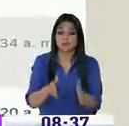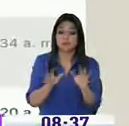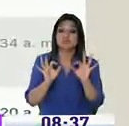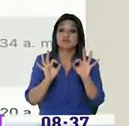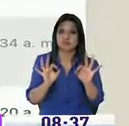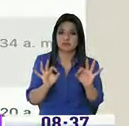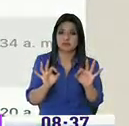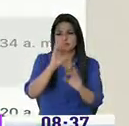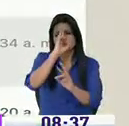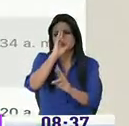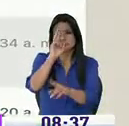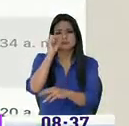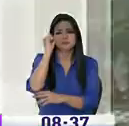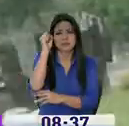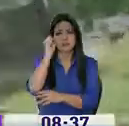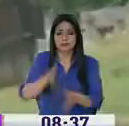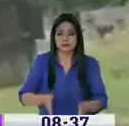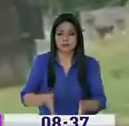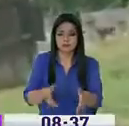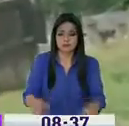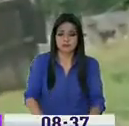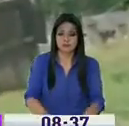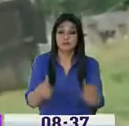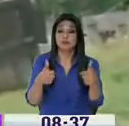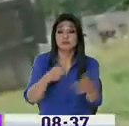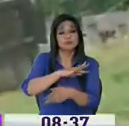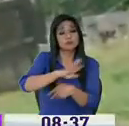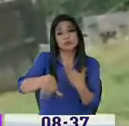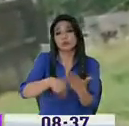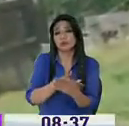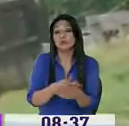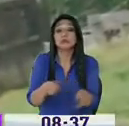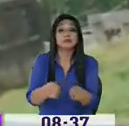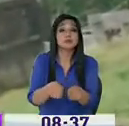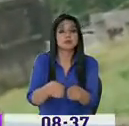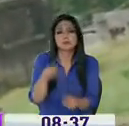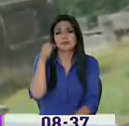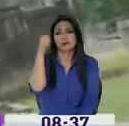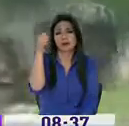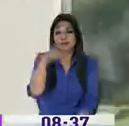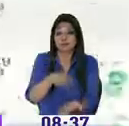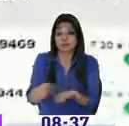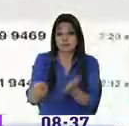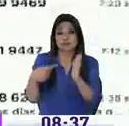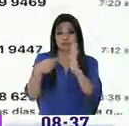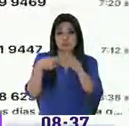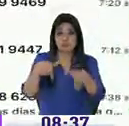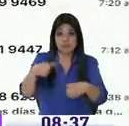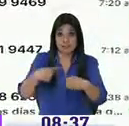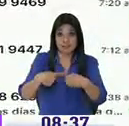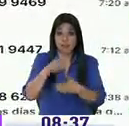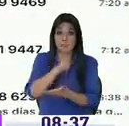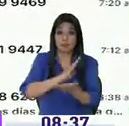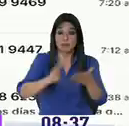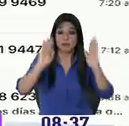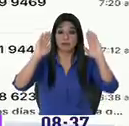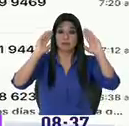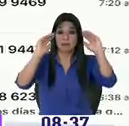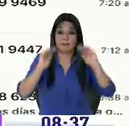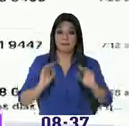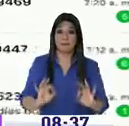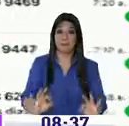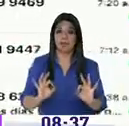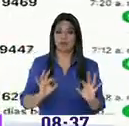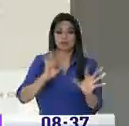vialidad, veredas, a estar el barrio en orden, lo tiene absolutamente todos. Quito no debería tener barrios de primera, de segunda o de